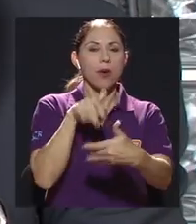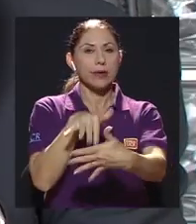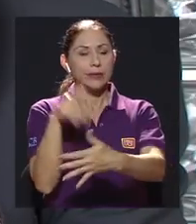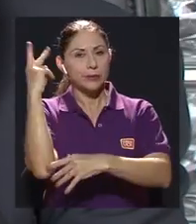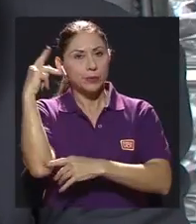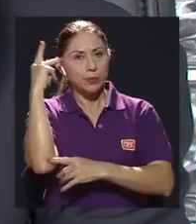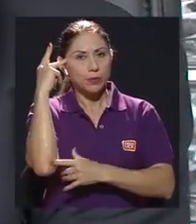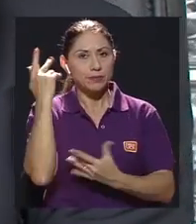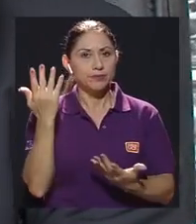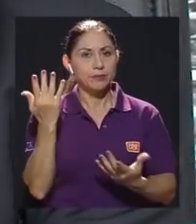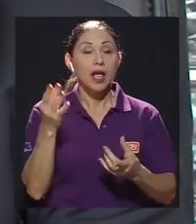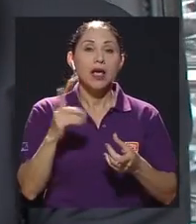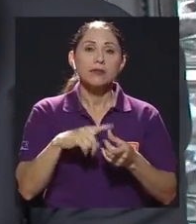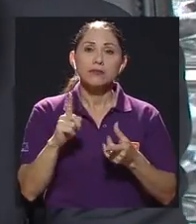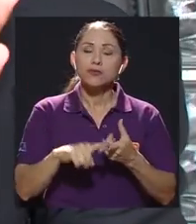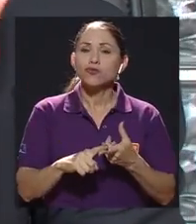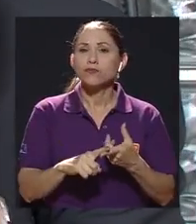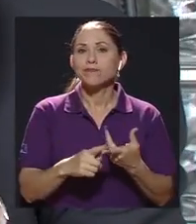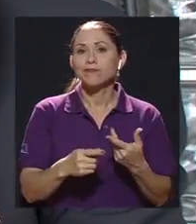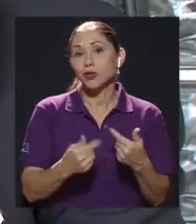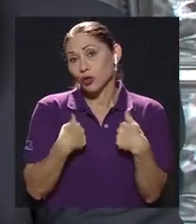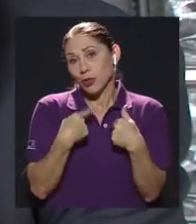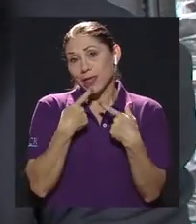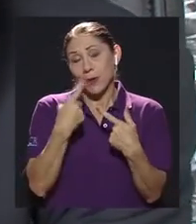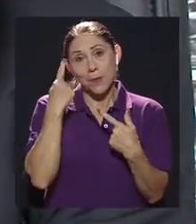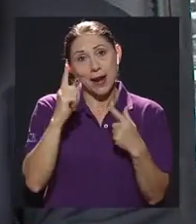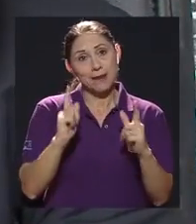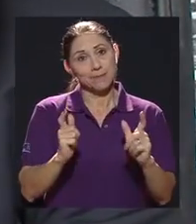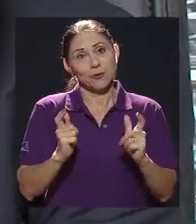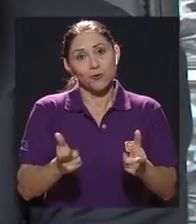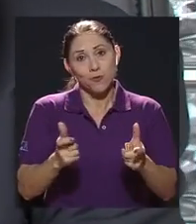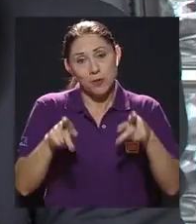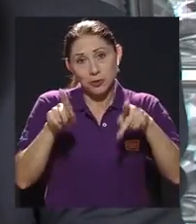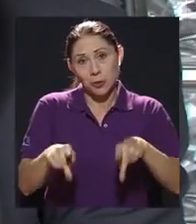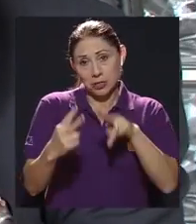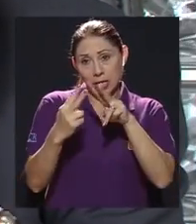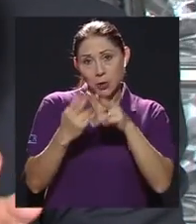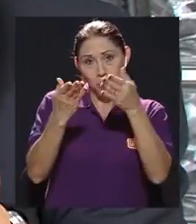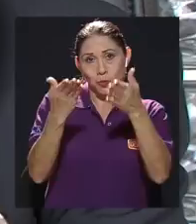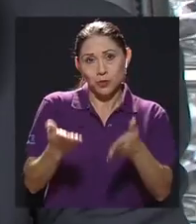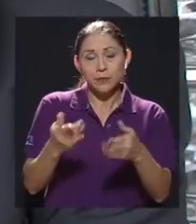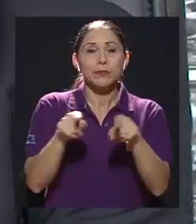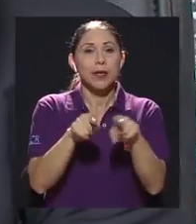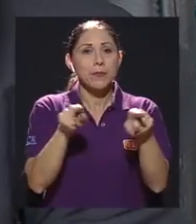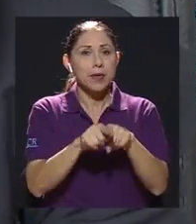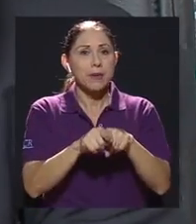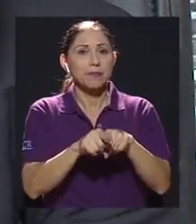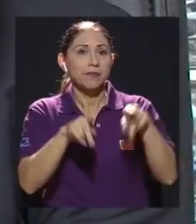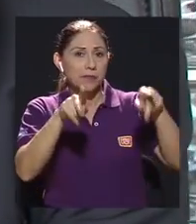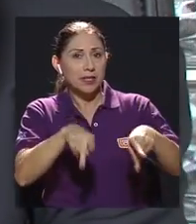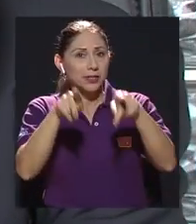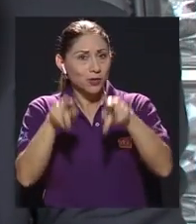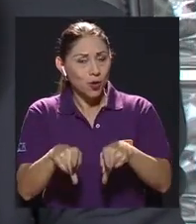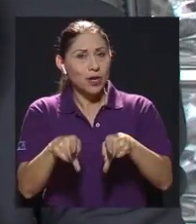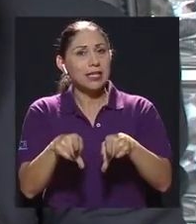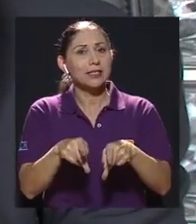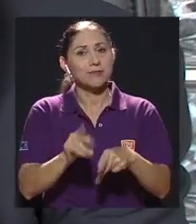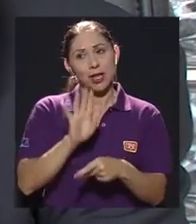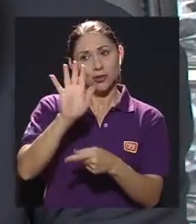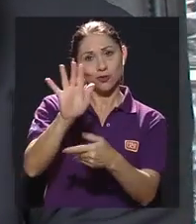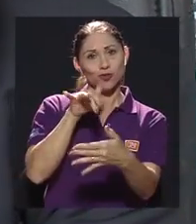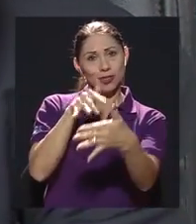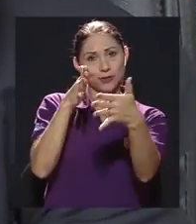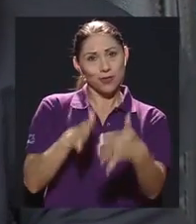Y entonces, digo yo que para fortuna de quienes le conocemos y también para quienes hemos pasado por sus aulas